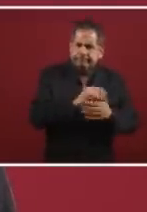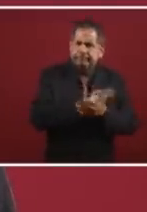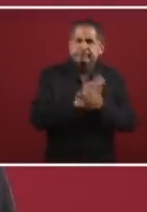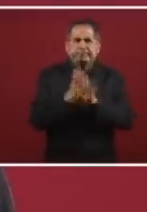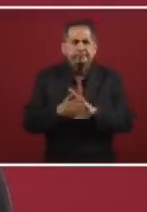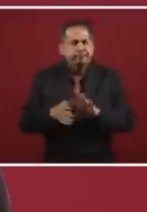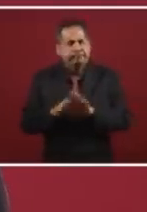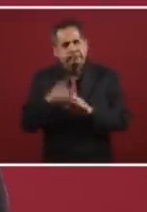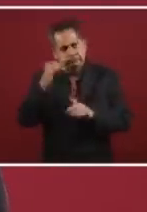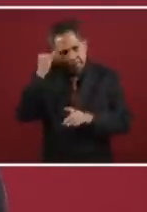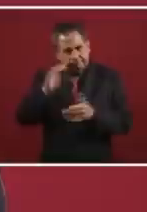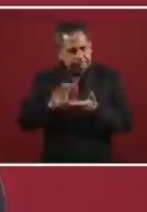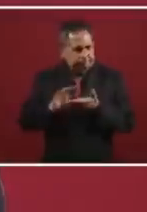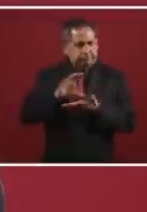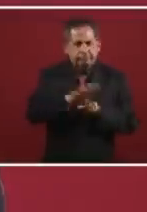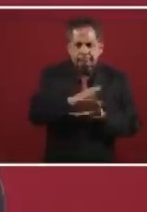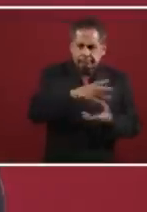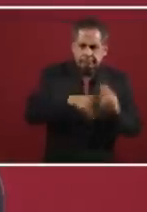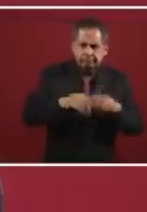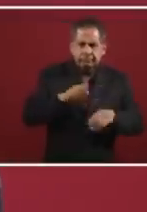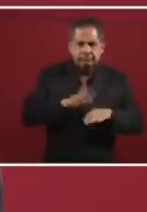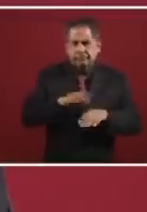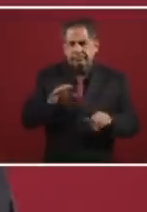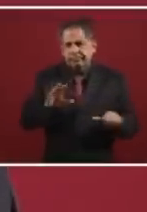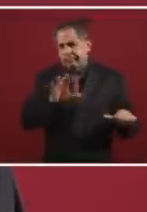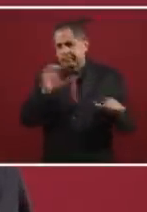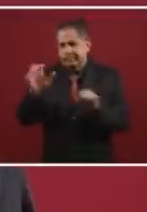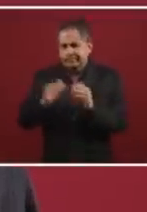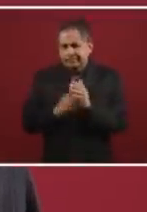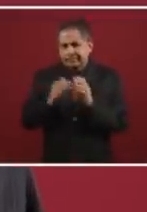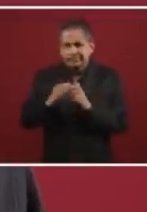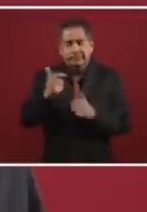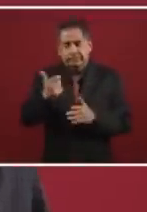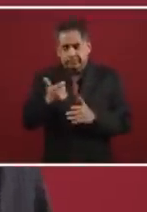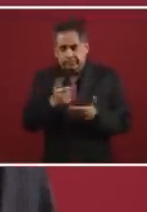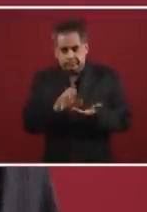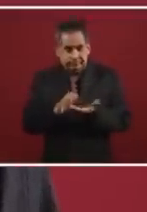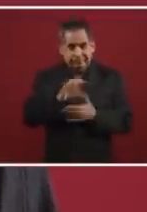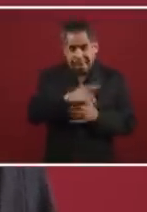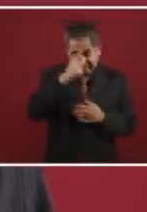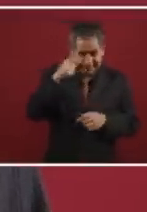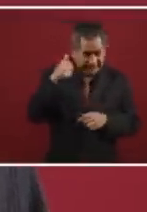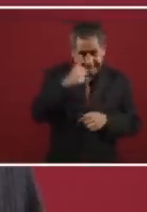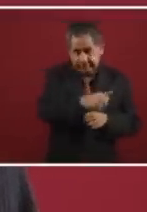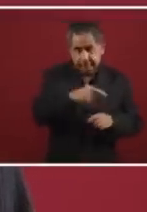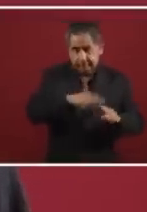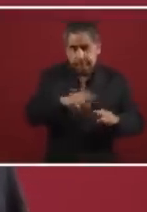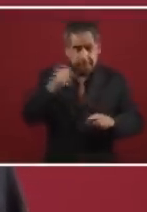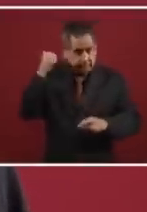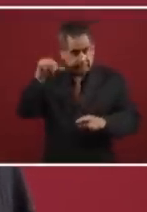con una inversión de 600 millones de pesos en acapulco